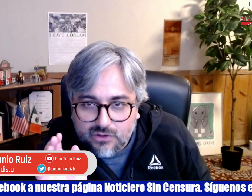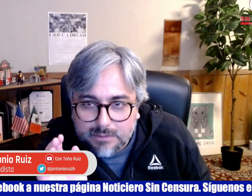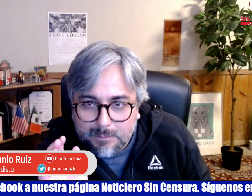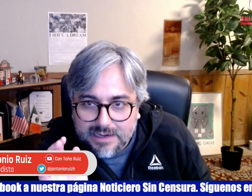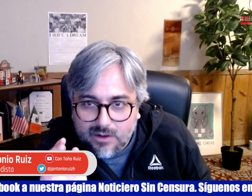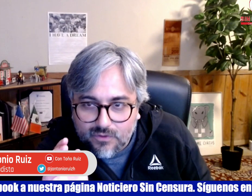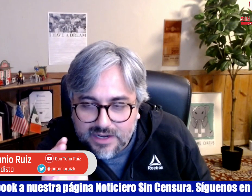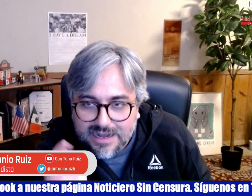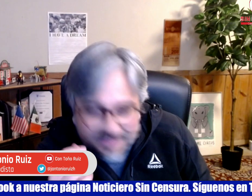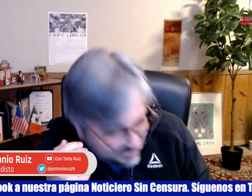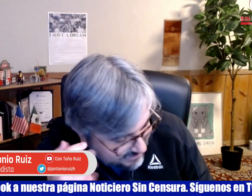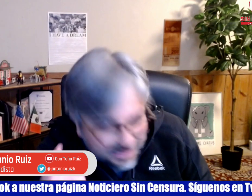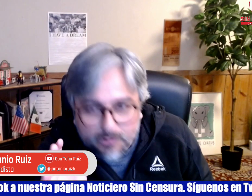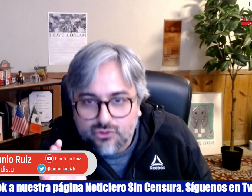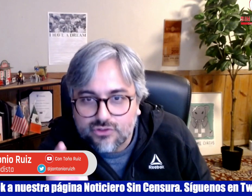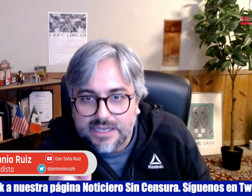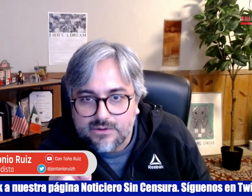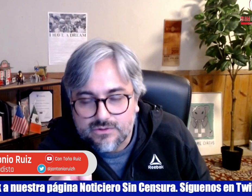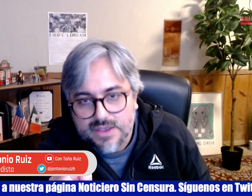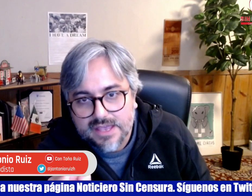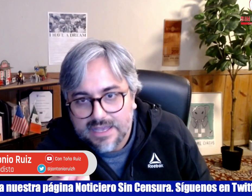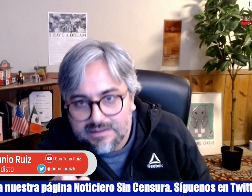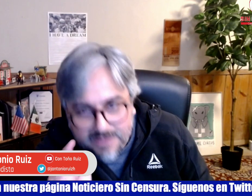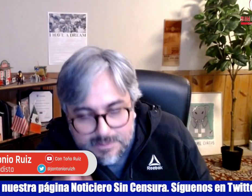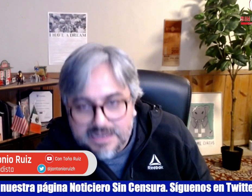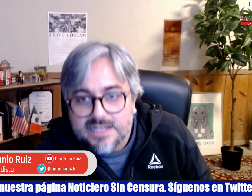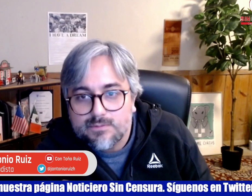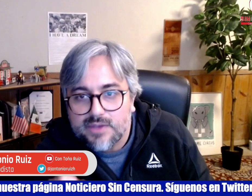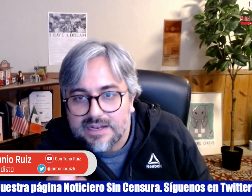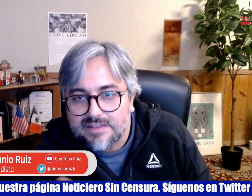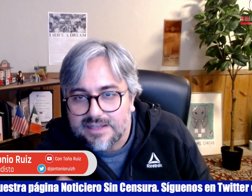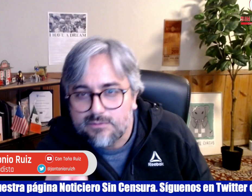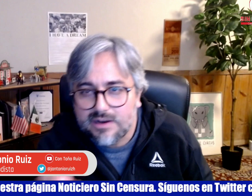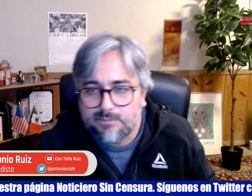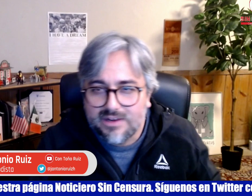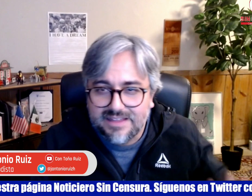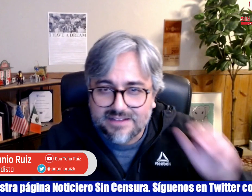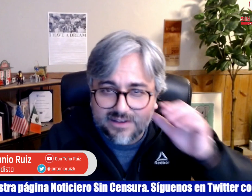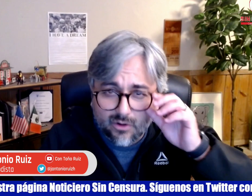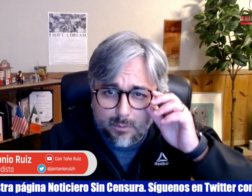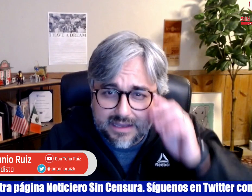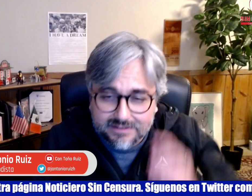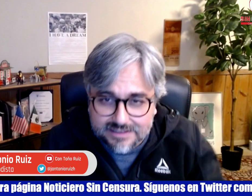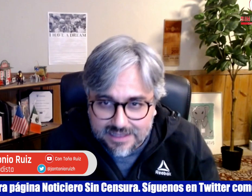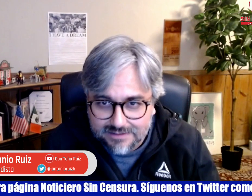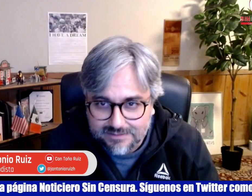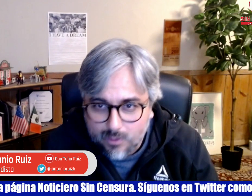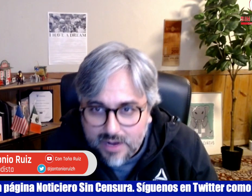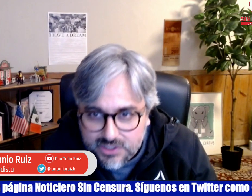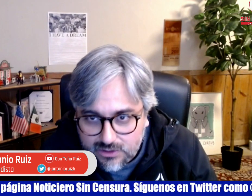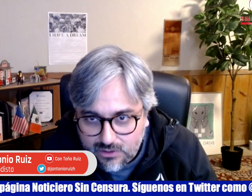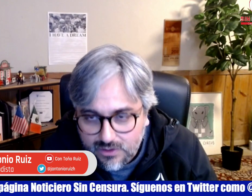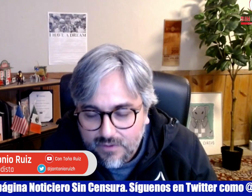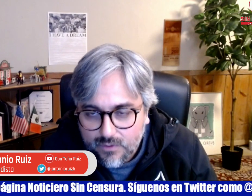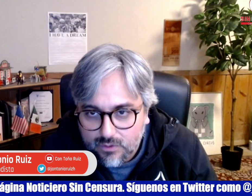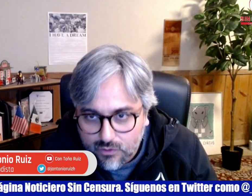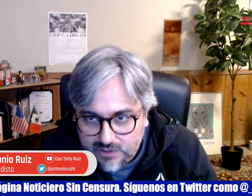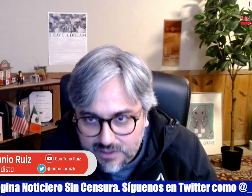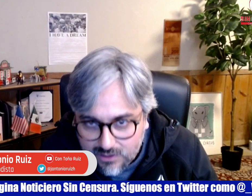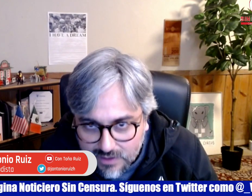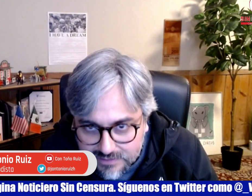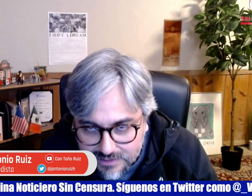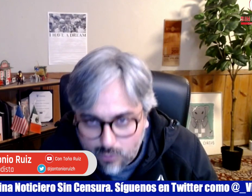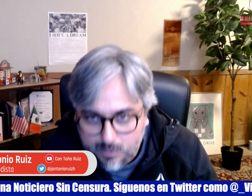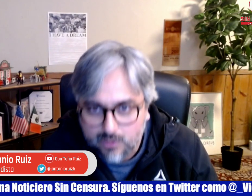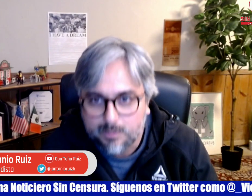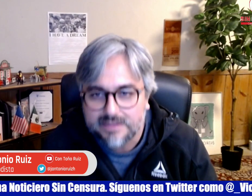columna Oficio de Papel en Contralina desde hace ya muchos años el servilismo y el entreguismo a las políticas económicas dictadas desde Washington cuando fue